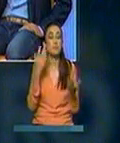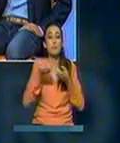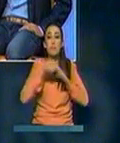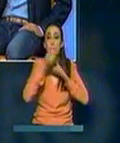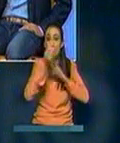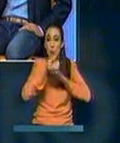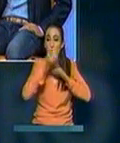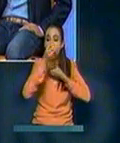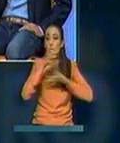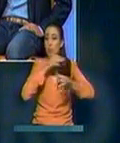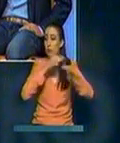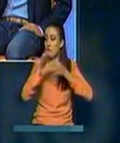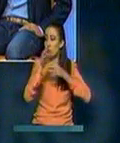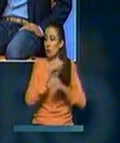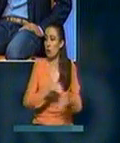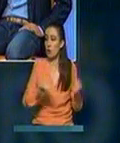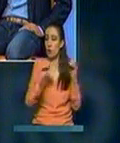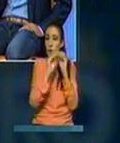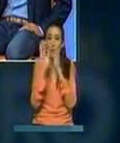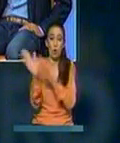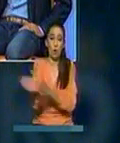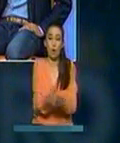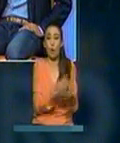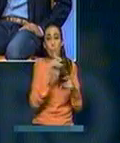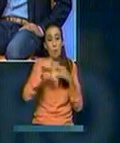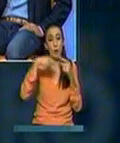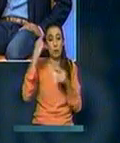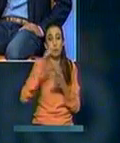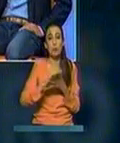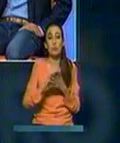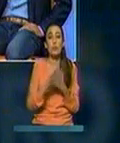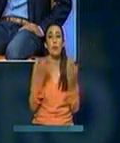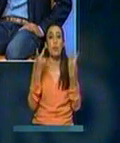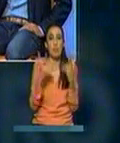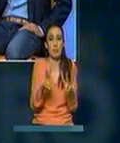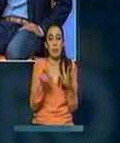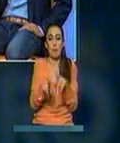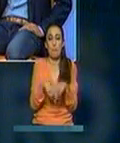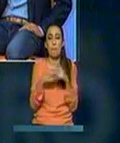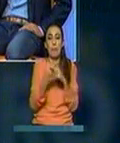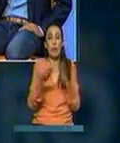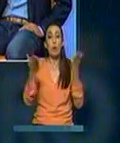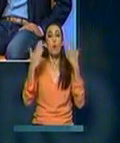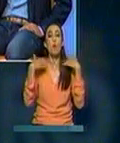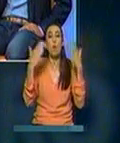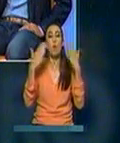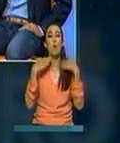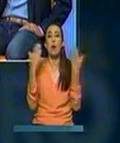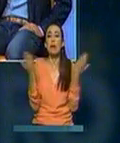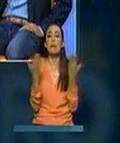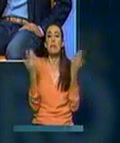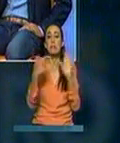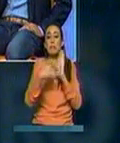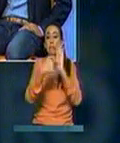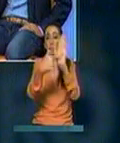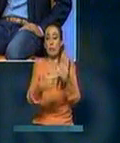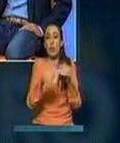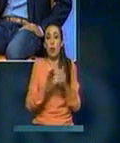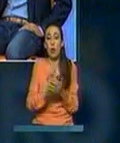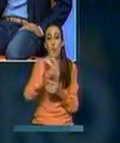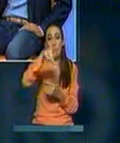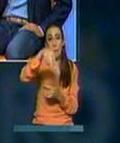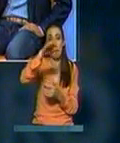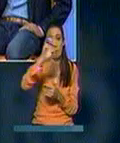sus explicaciones en torno a esta temática en los próximos minutos. Y desde la ciudad de Guayaquil también contamos con la presencia de Pedro